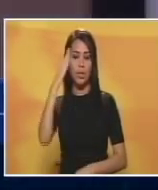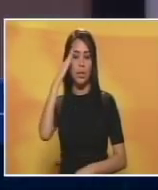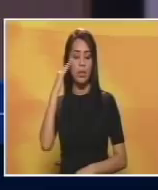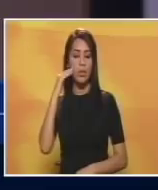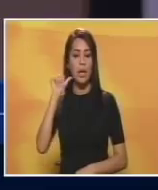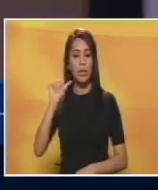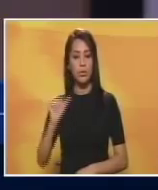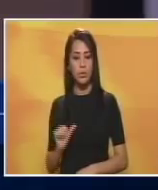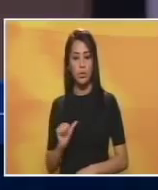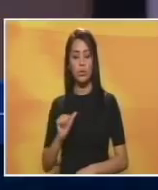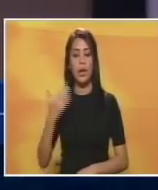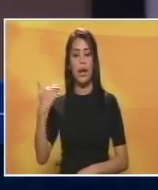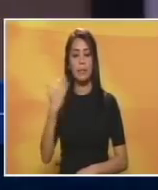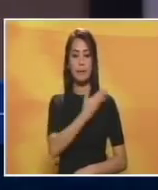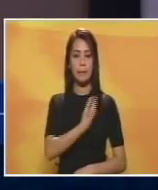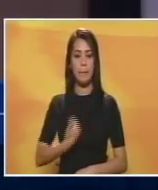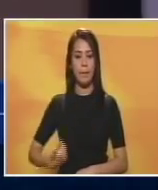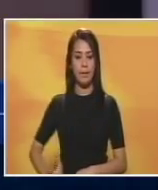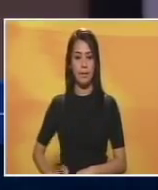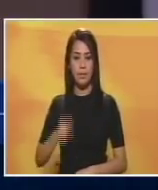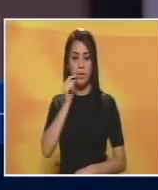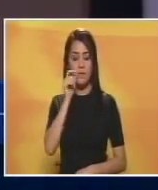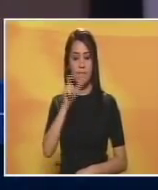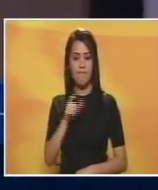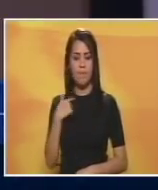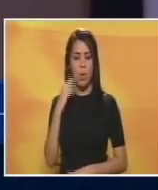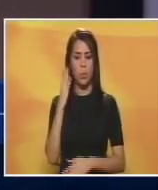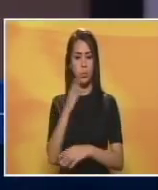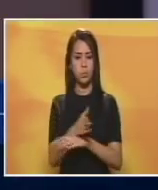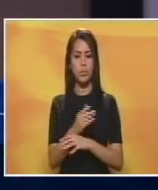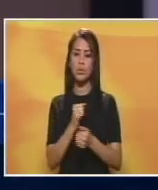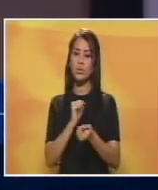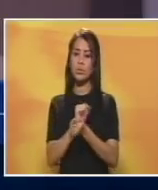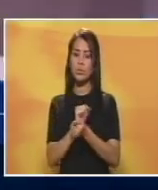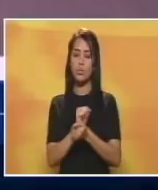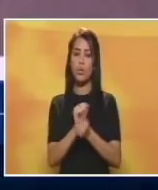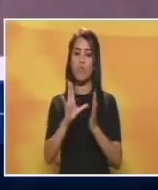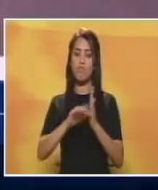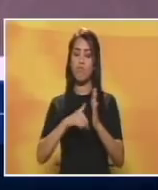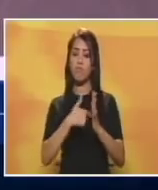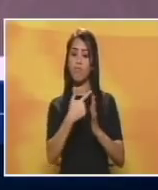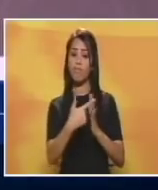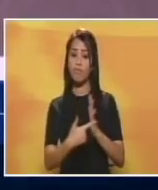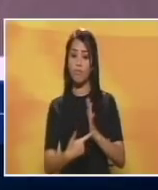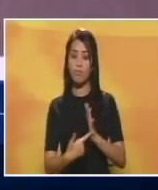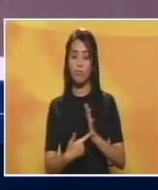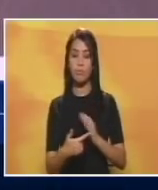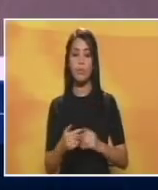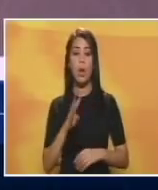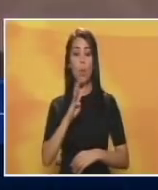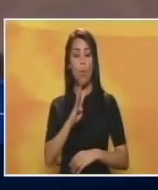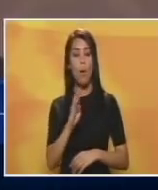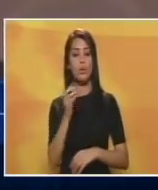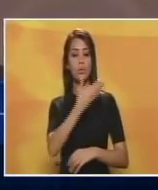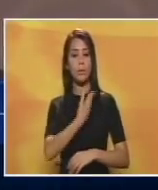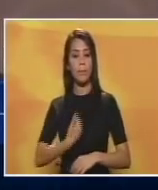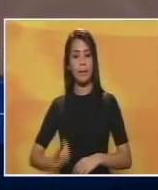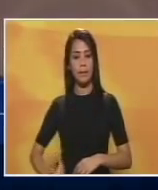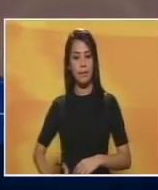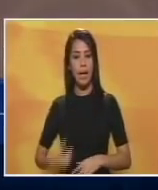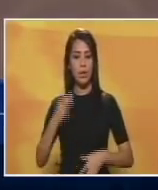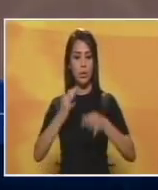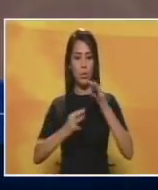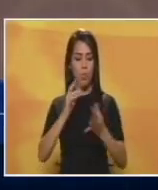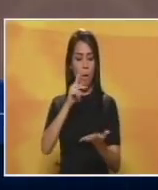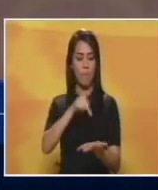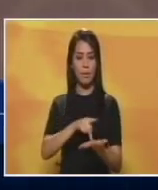el expresidente Lee Myung-bak será juzgado por varios delitos de corrupción, siendo el cuarto exmandatario en enfrentarse a la justicia.